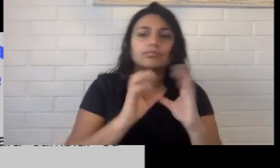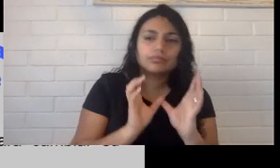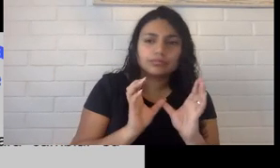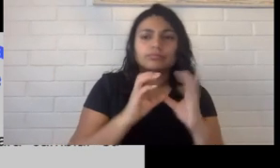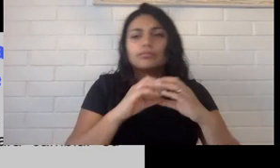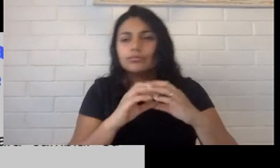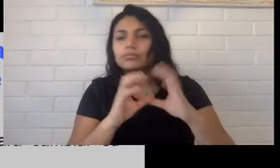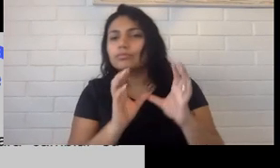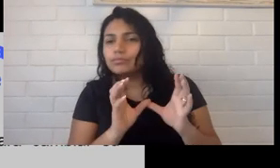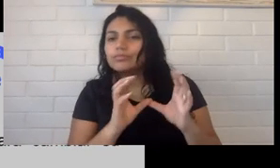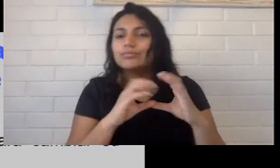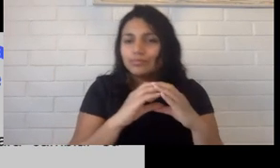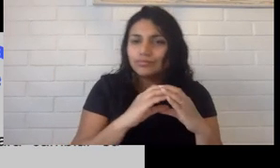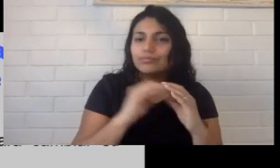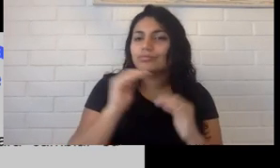abierto justamente